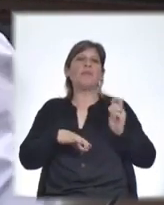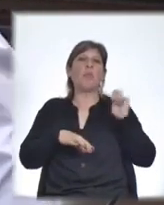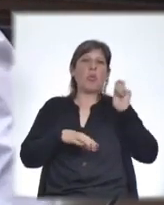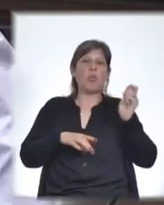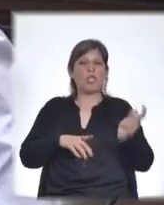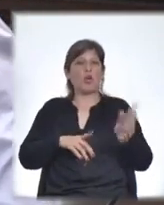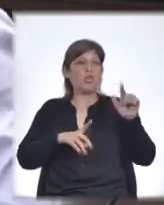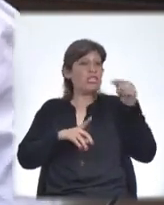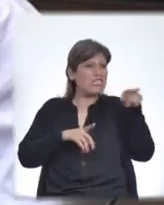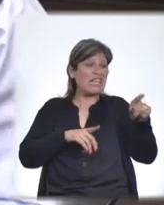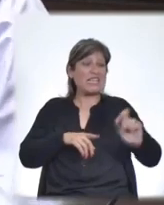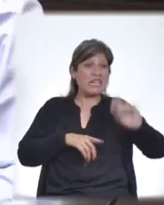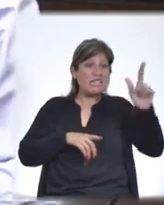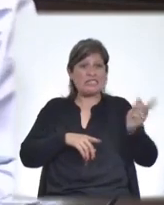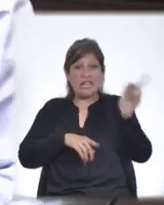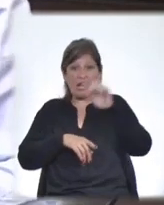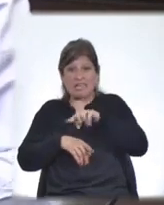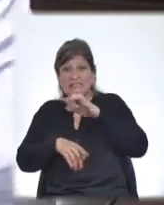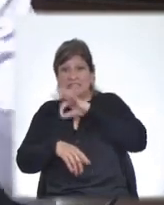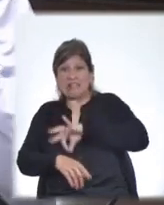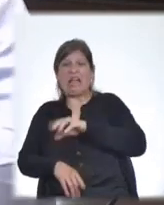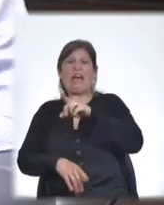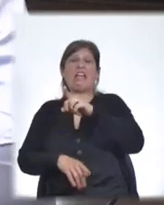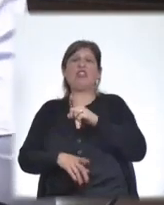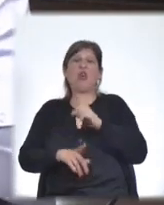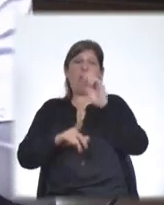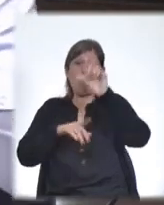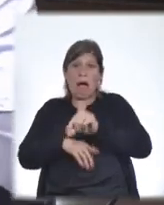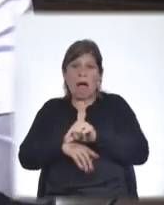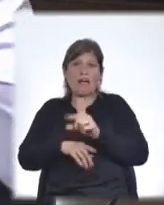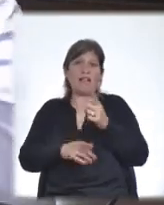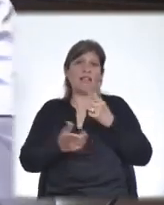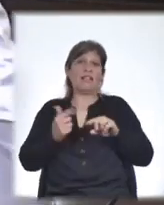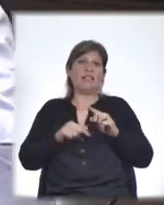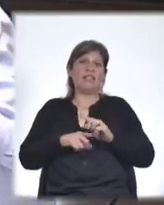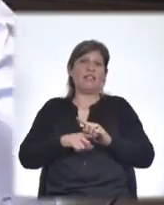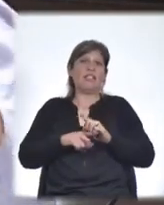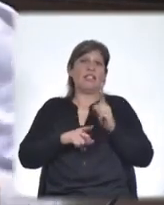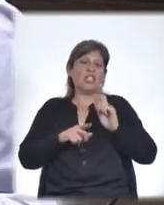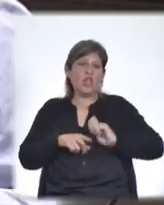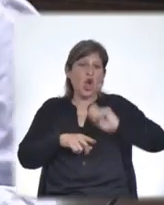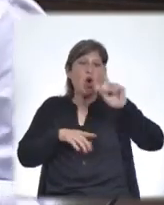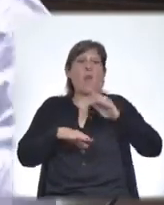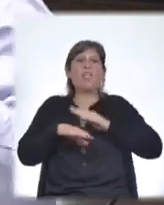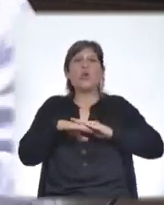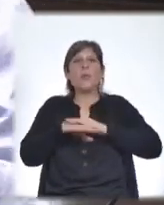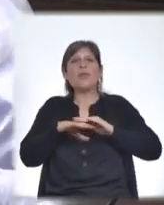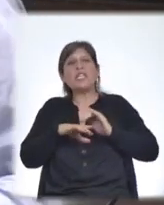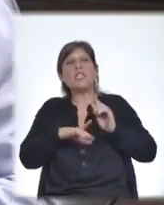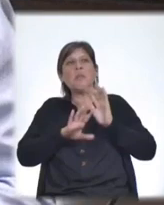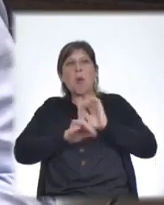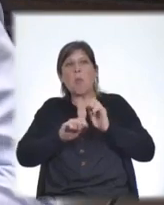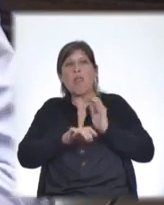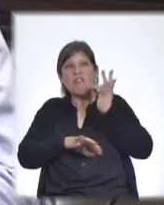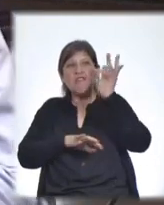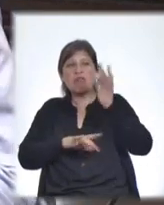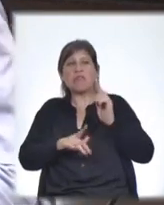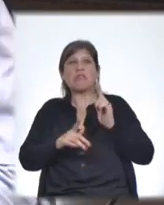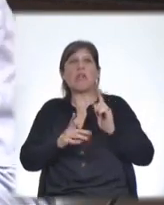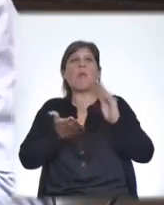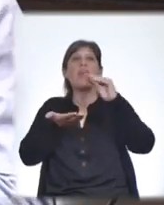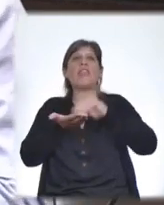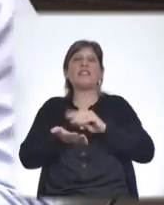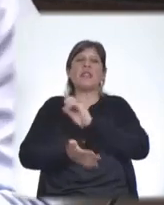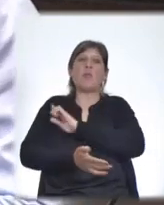pueden bajar, y no los salarios mínimos, los aumentos mínimos que proyecta o que puede decretar el Poder